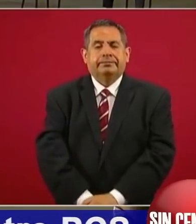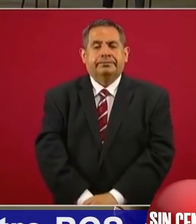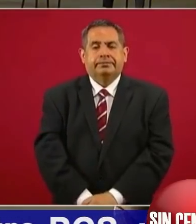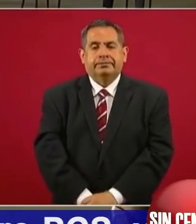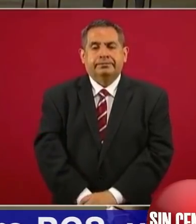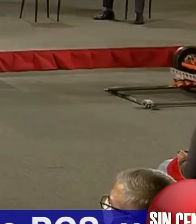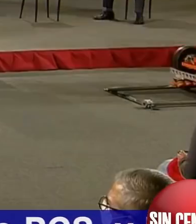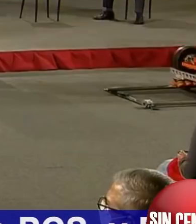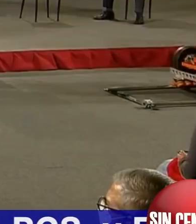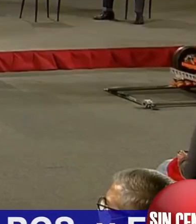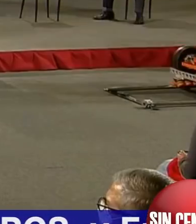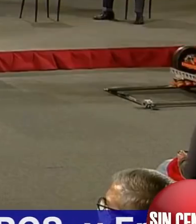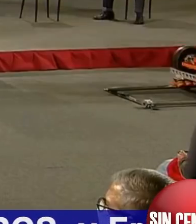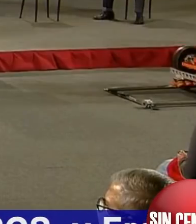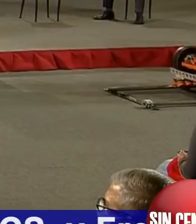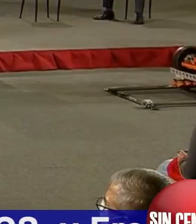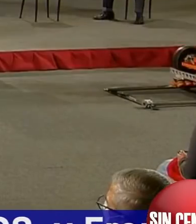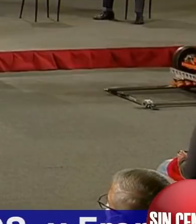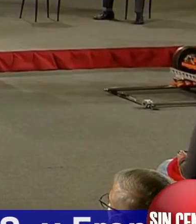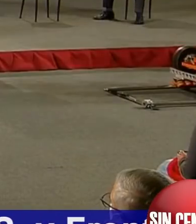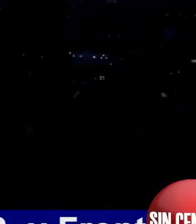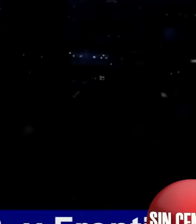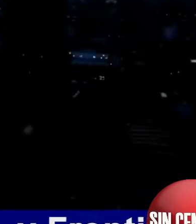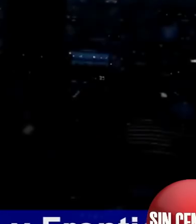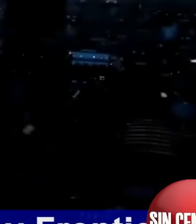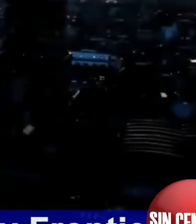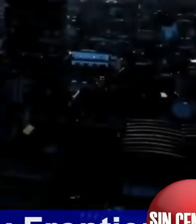Pista 04, control de la aproximación, informo si se ve.